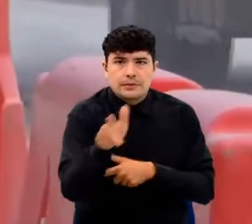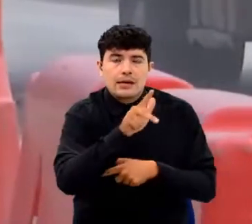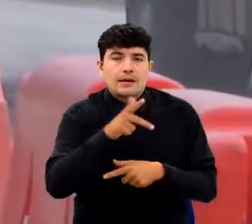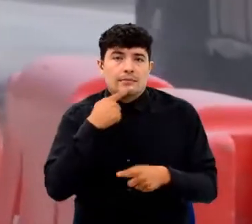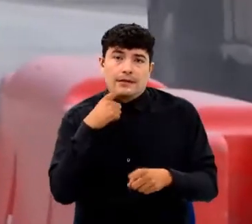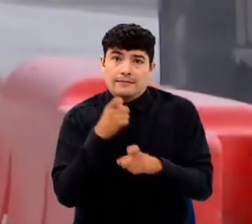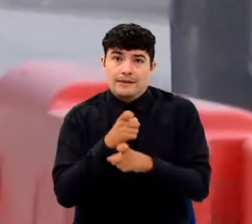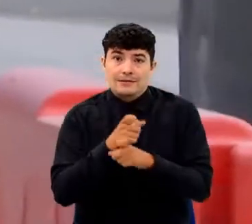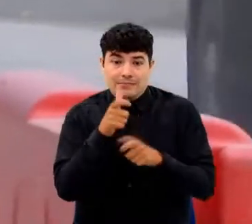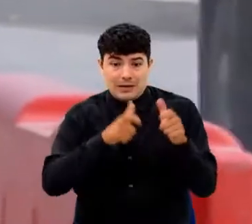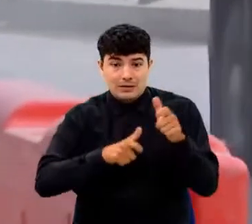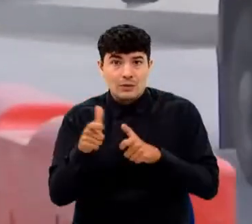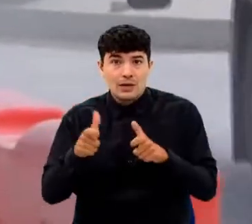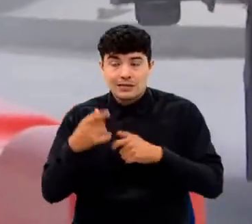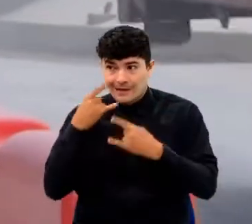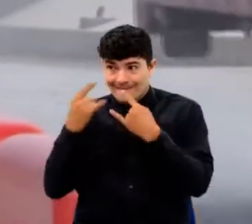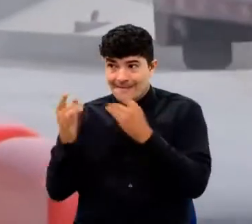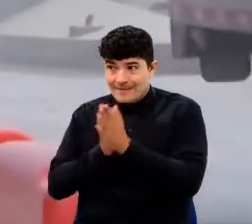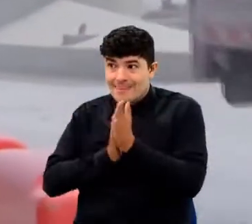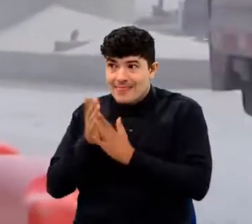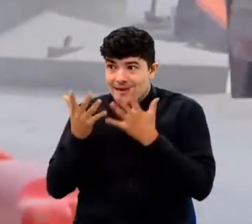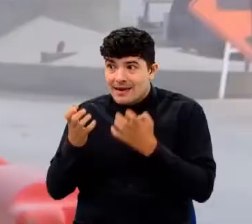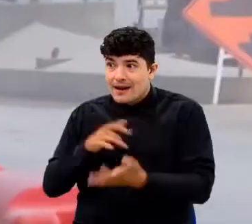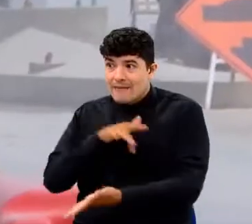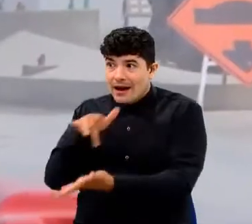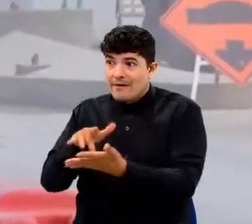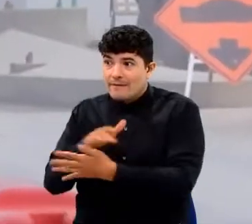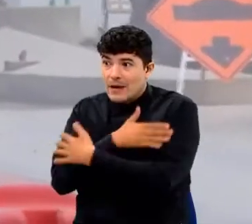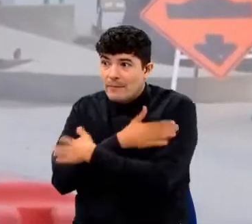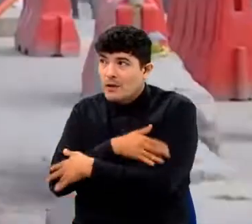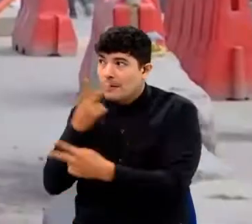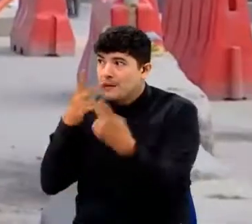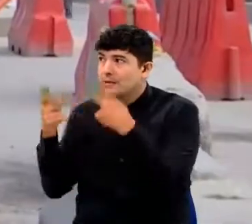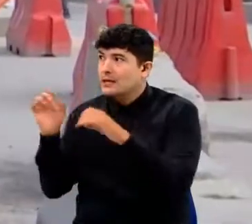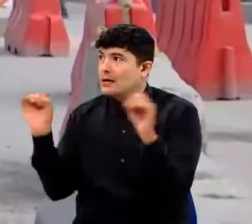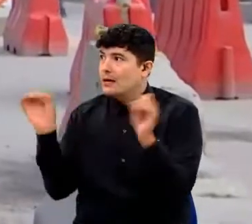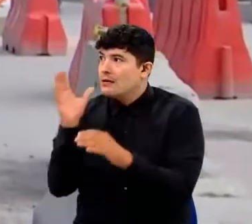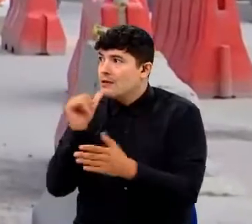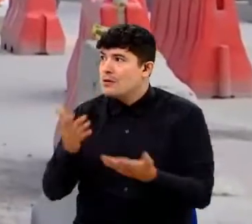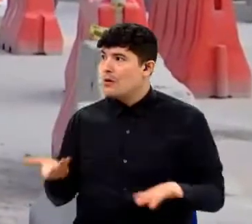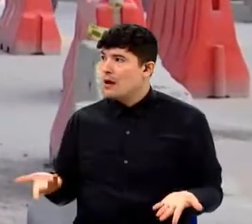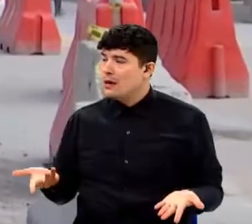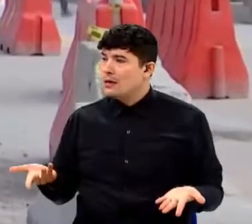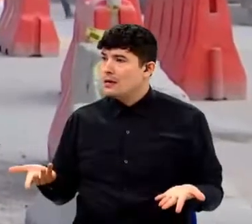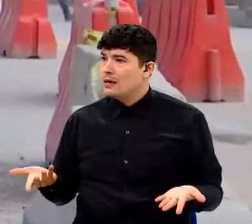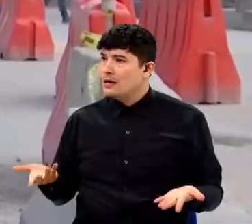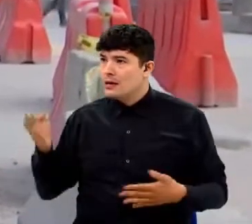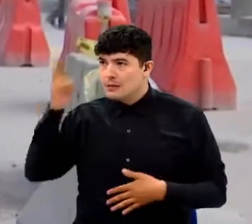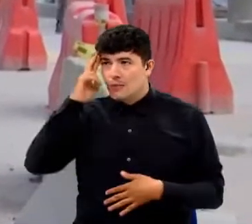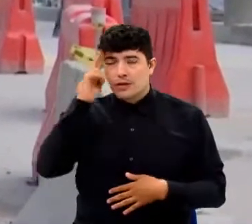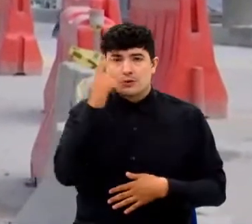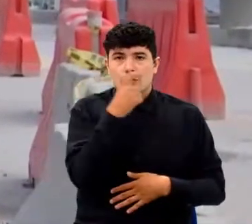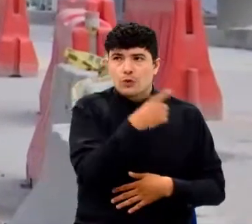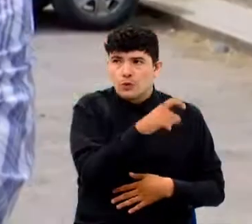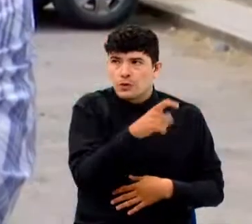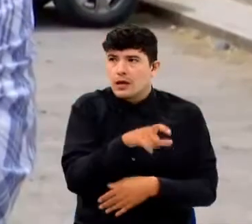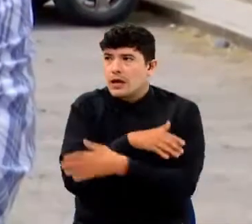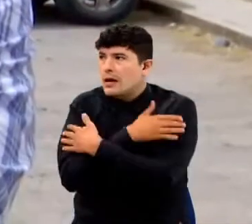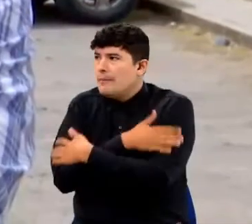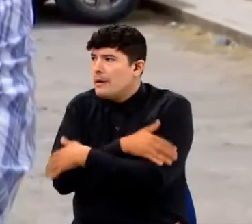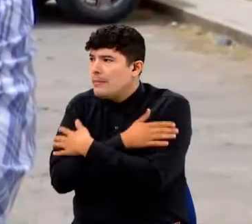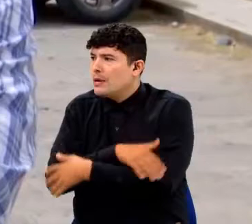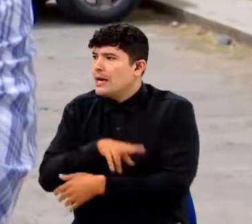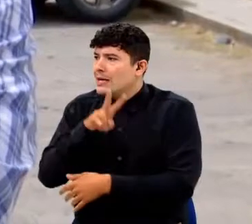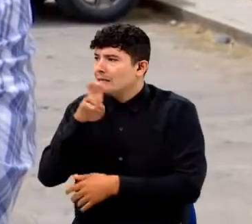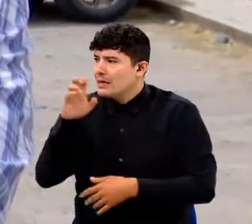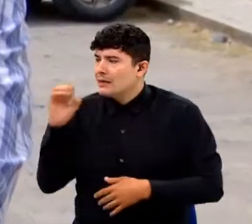que la gente venga a visitar Pamplona, y pues Pamplona, entre Cúcuta y Pamplona hay 70 kilómetros y dos